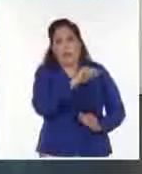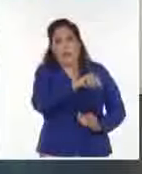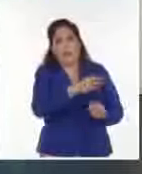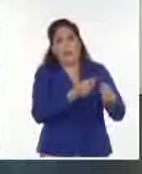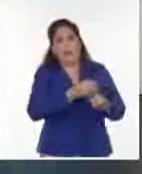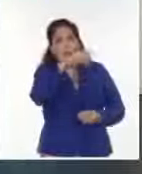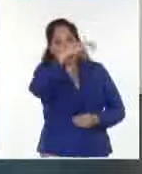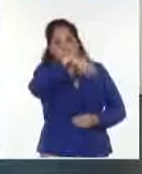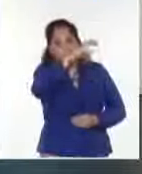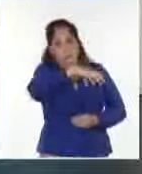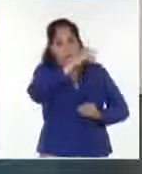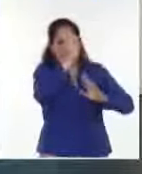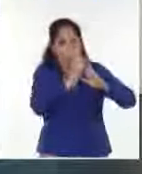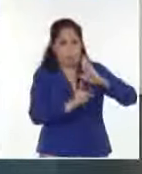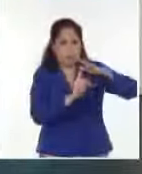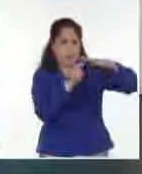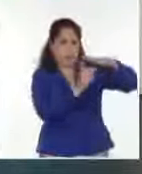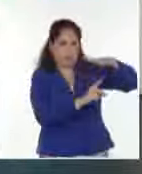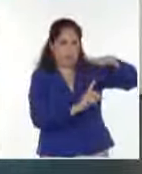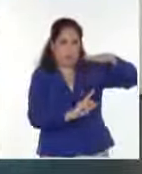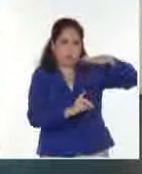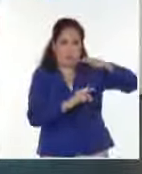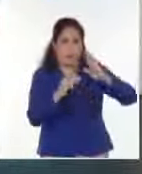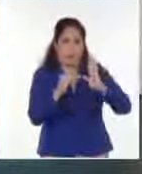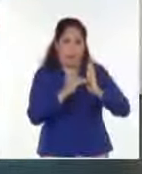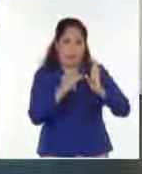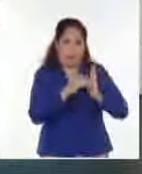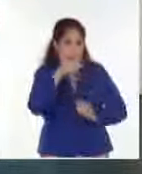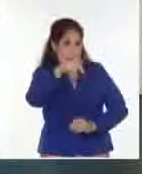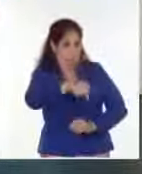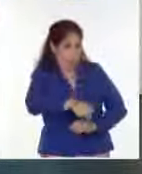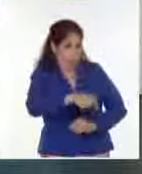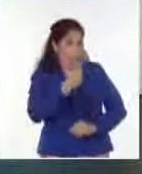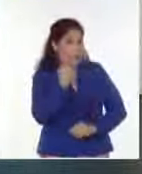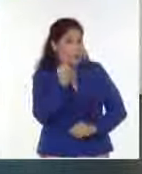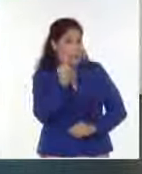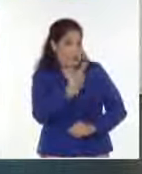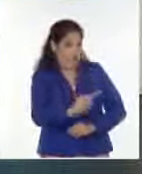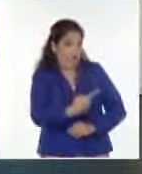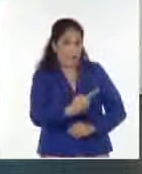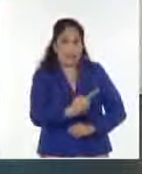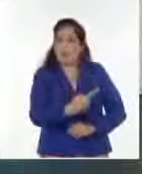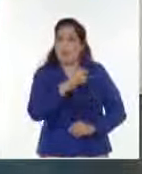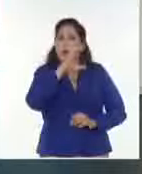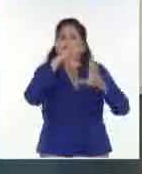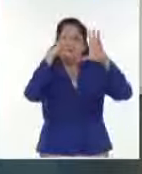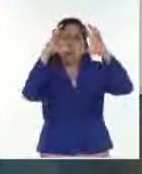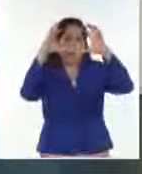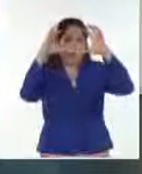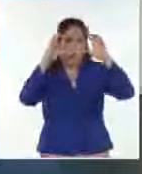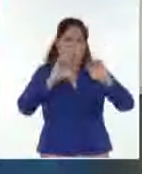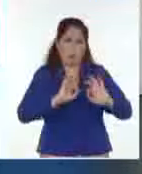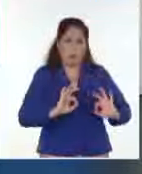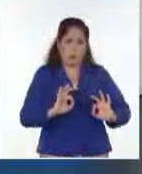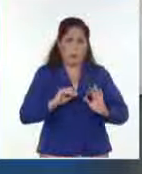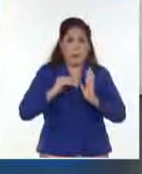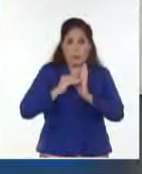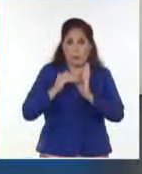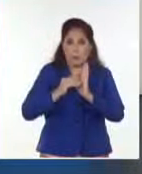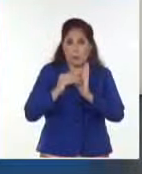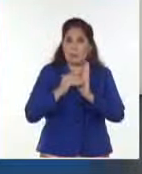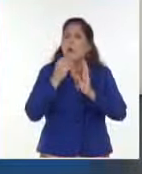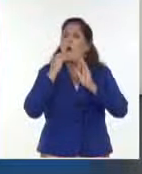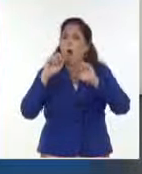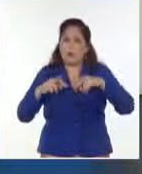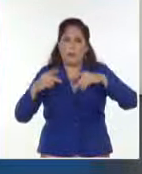áreas de chubascos y tormentas eléctricas durante la tarde. Hoy se puede apreciar a esta hora muy poca nubosidad, cuando ya en la tarde estará